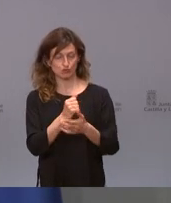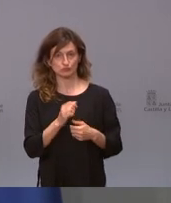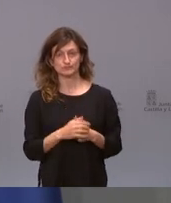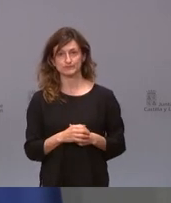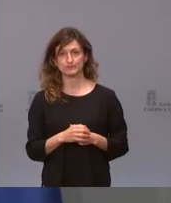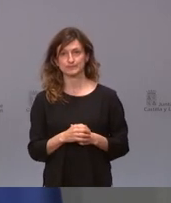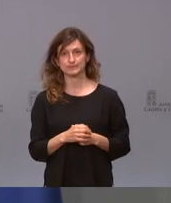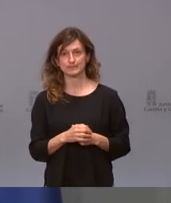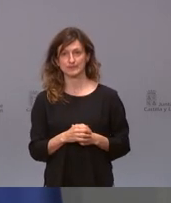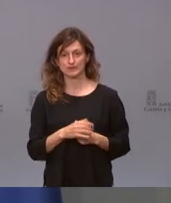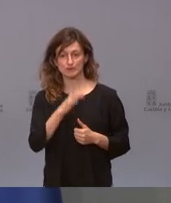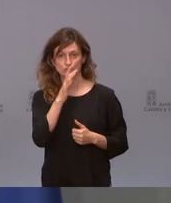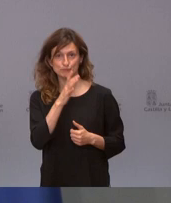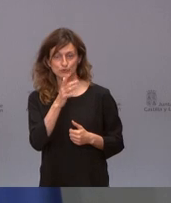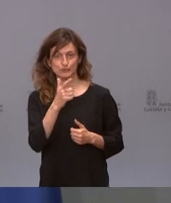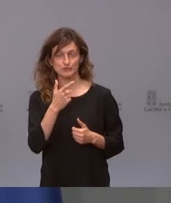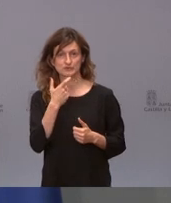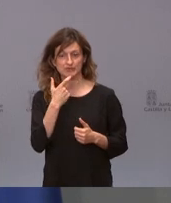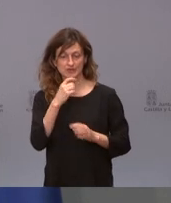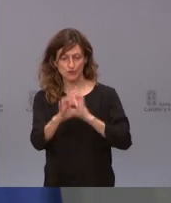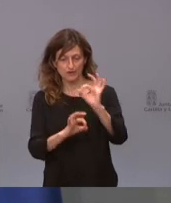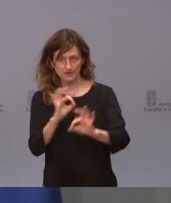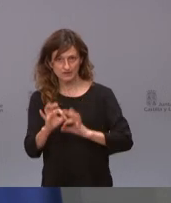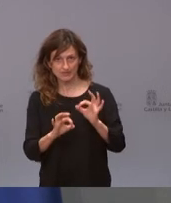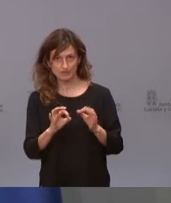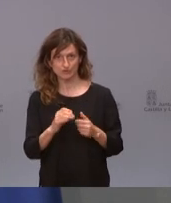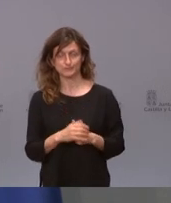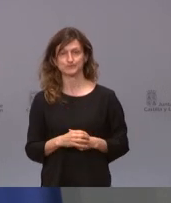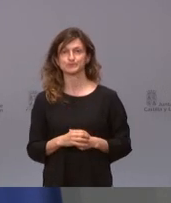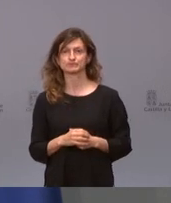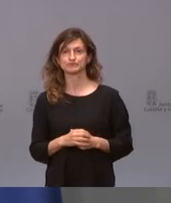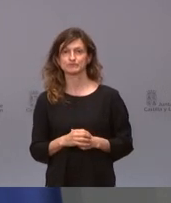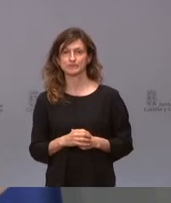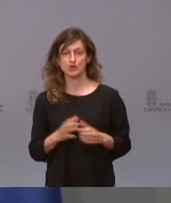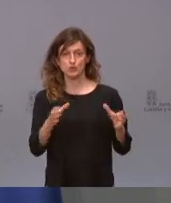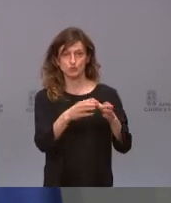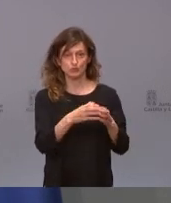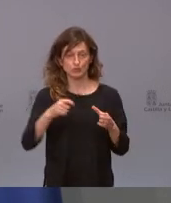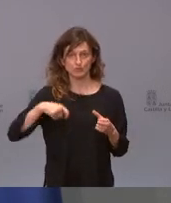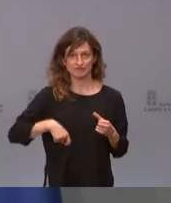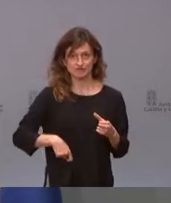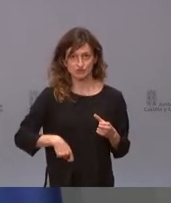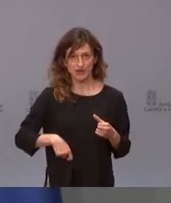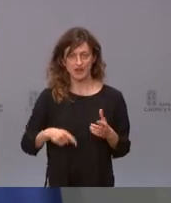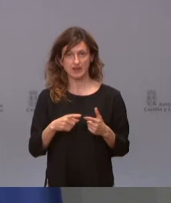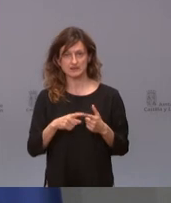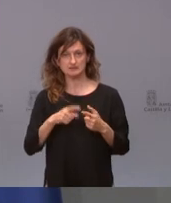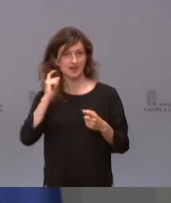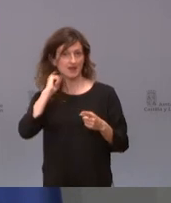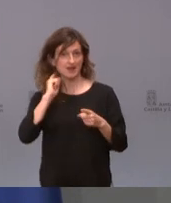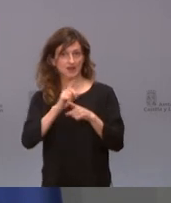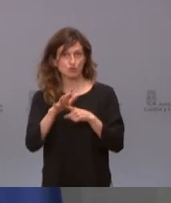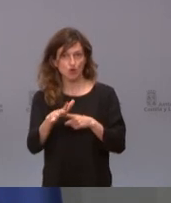algo que decir en cuanto a la orden a organización es decir por una parte hay un grupo de profesionales que son neurólogos